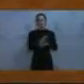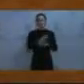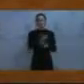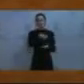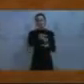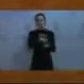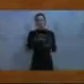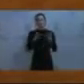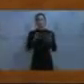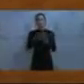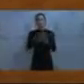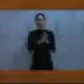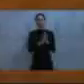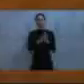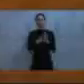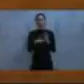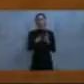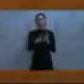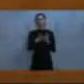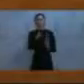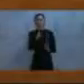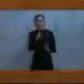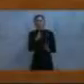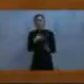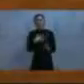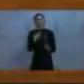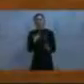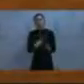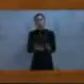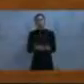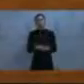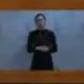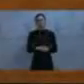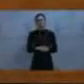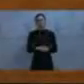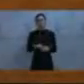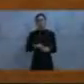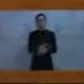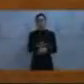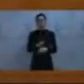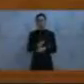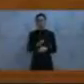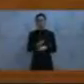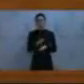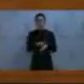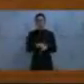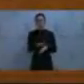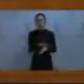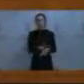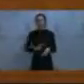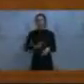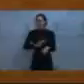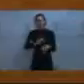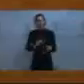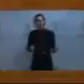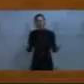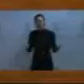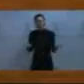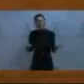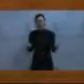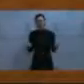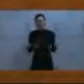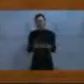marco integral aquel y tal, sino que no tenían que suponer grandes inversiones para la zona, sino que podían